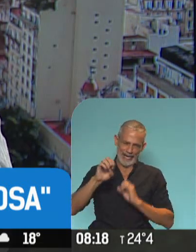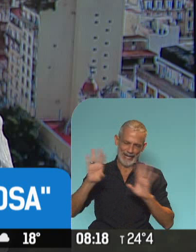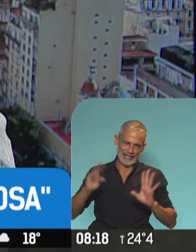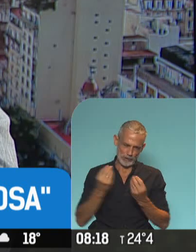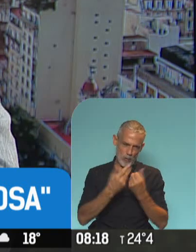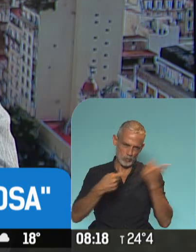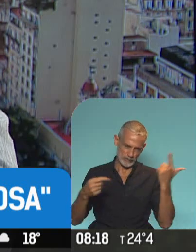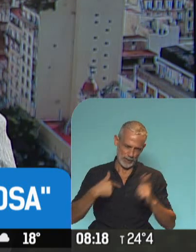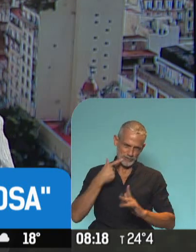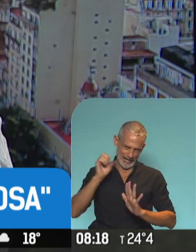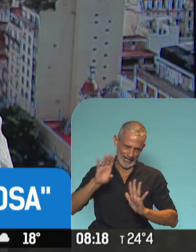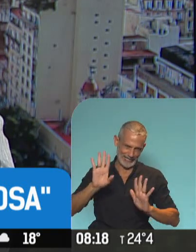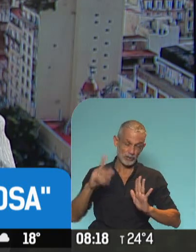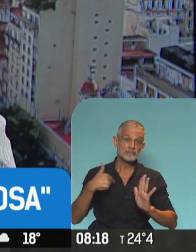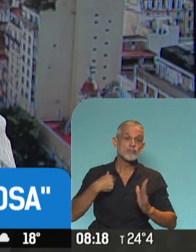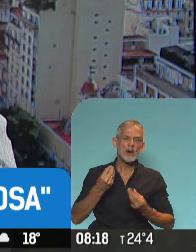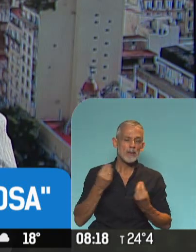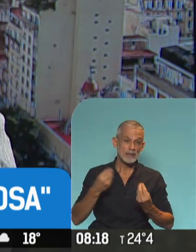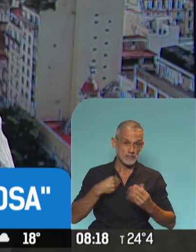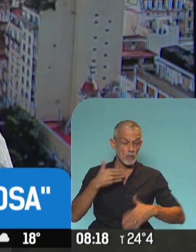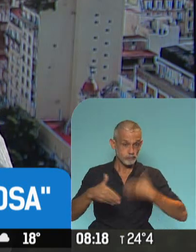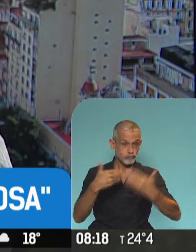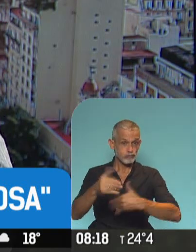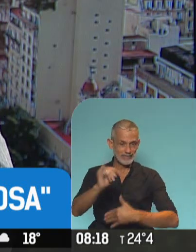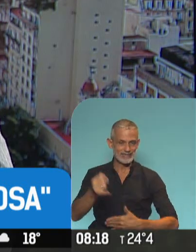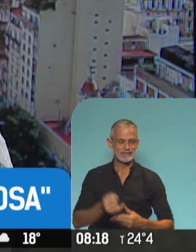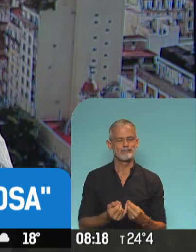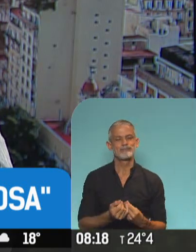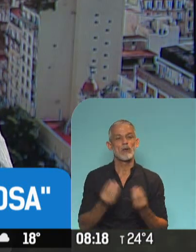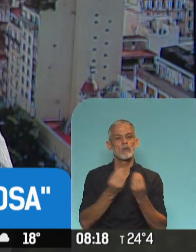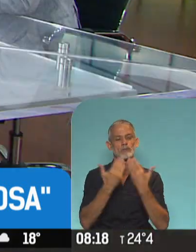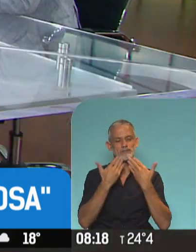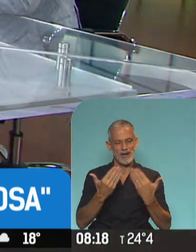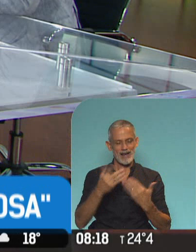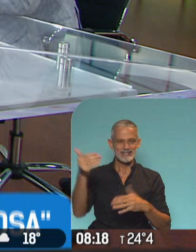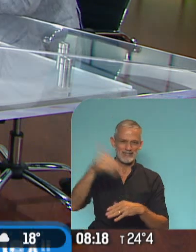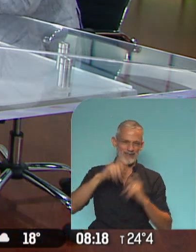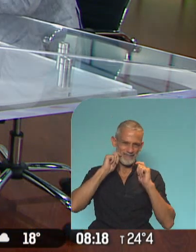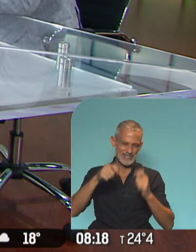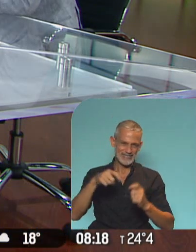muchas cosas. Haremos lo posible para que esto avance. Doctor Ubeira, gracias por su visita